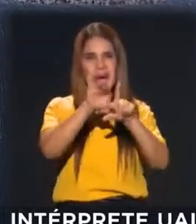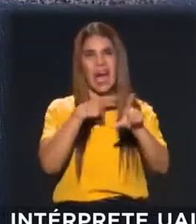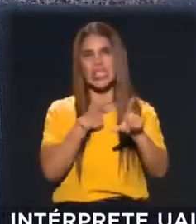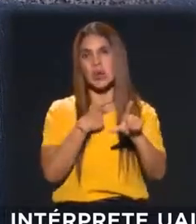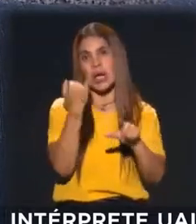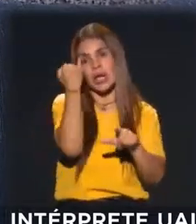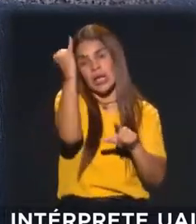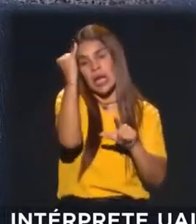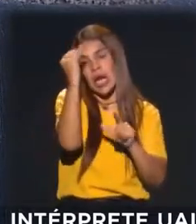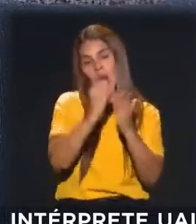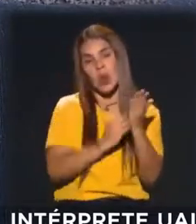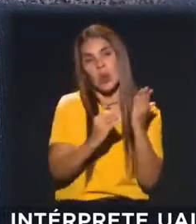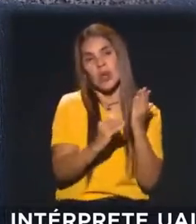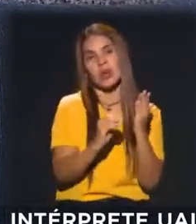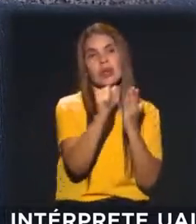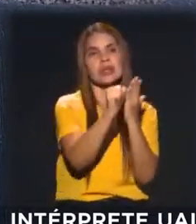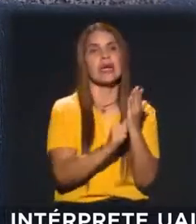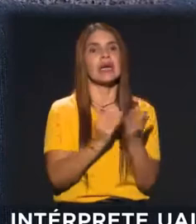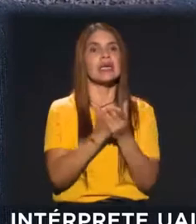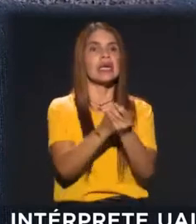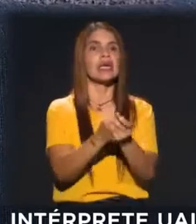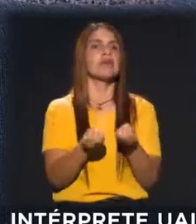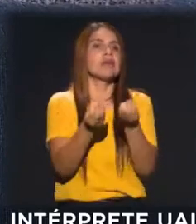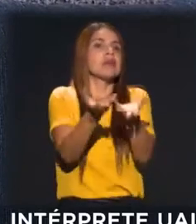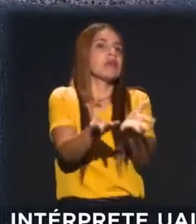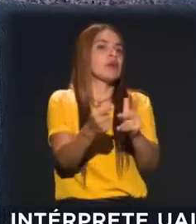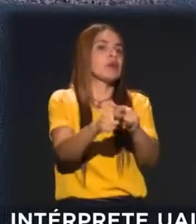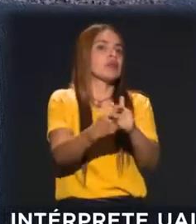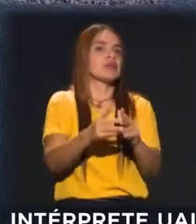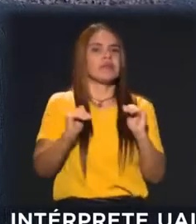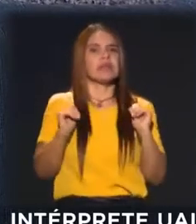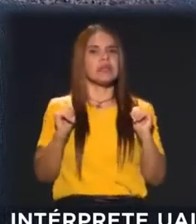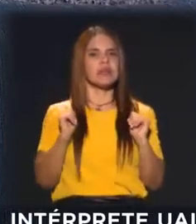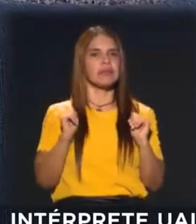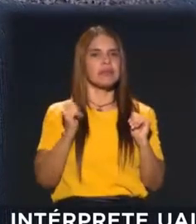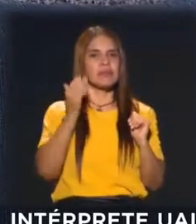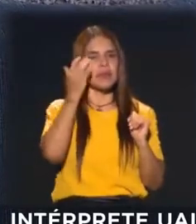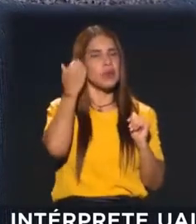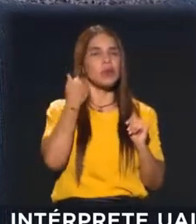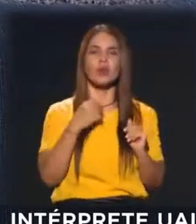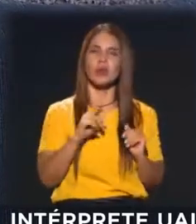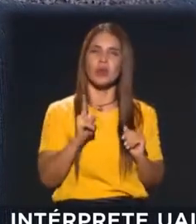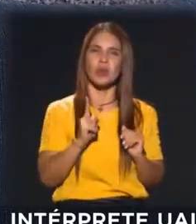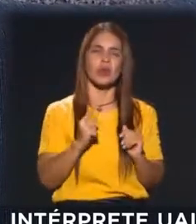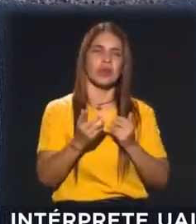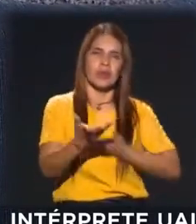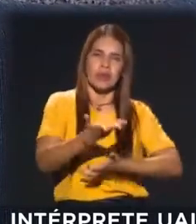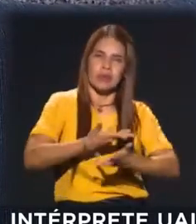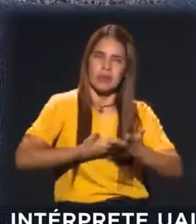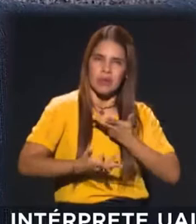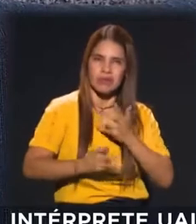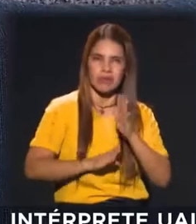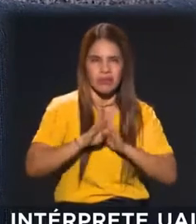planeación, o de una guía o de una ficha donde hay una barrera frente a la relación que yo